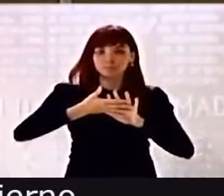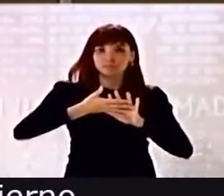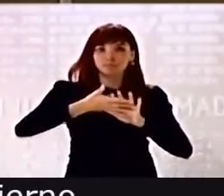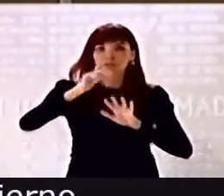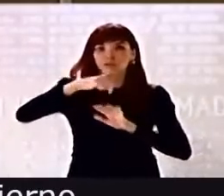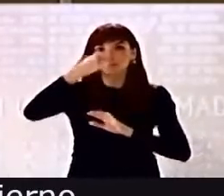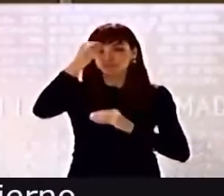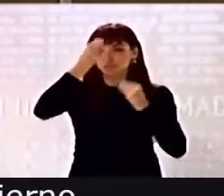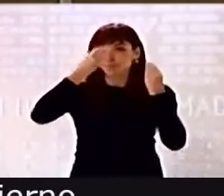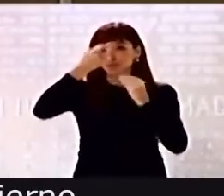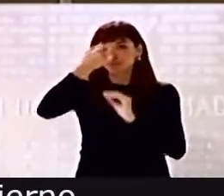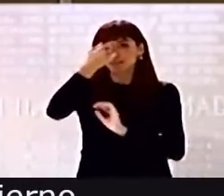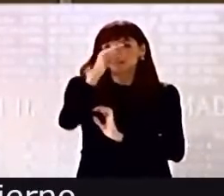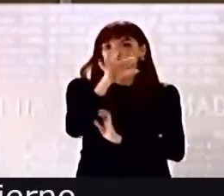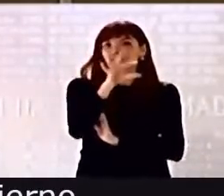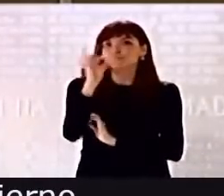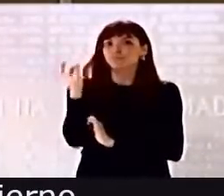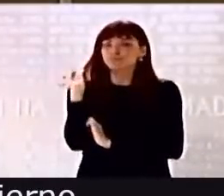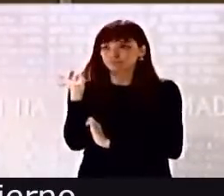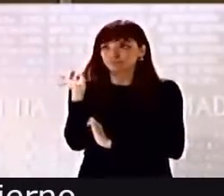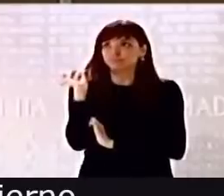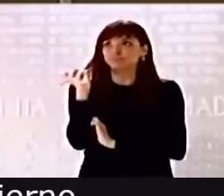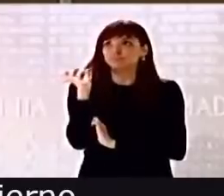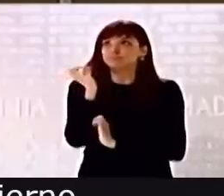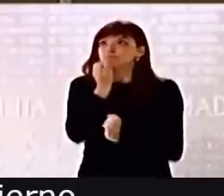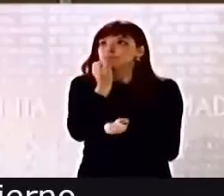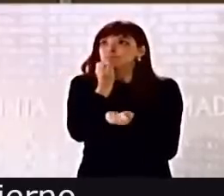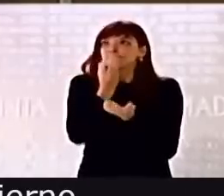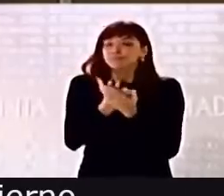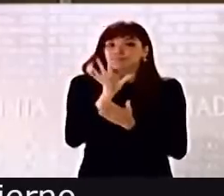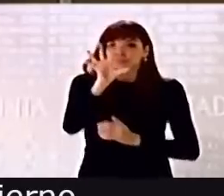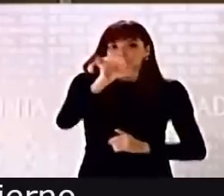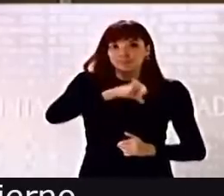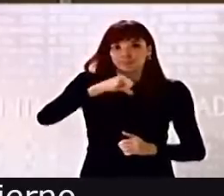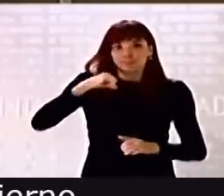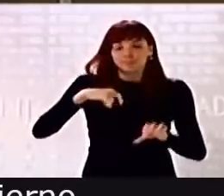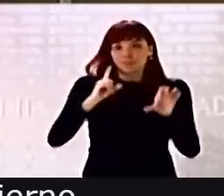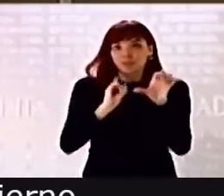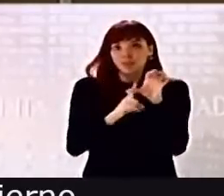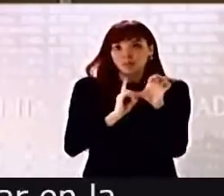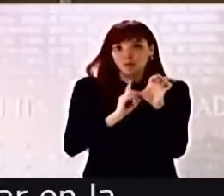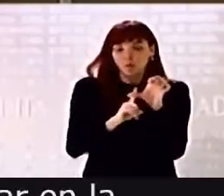se ha decidido declarar en la Comunidad Autónoma de Extremadura